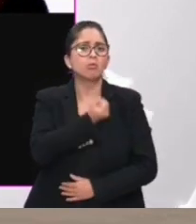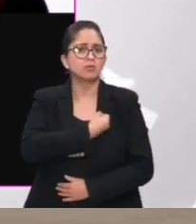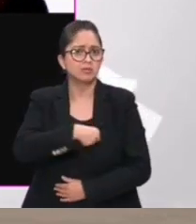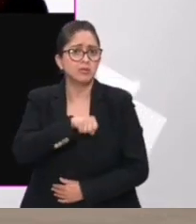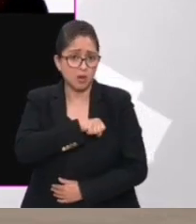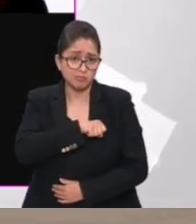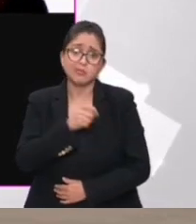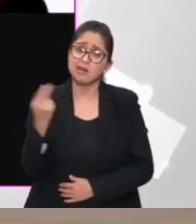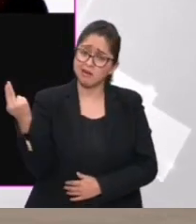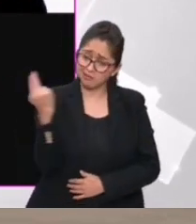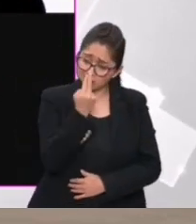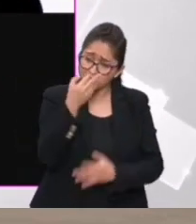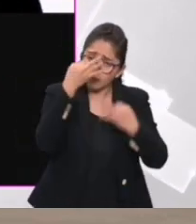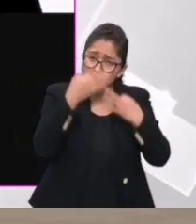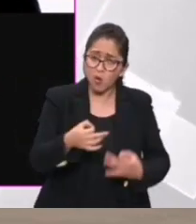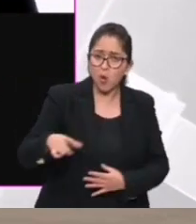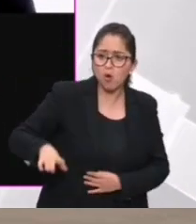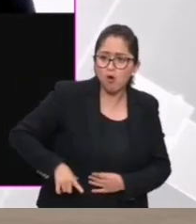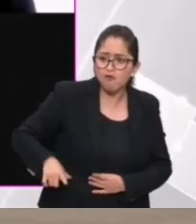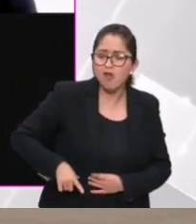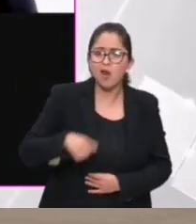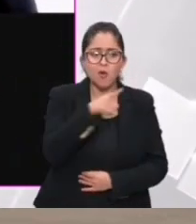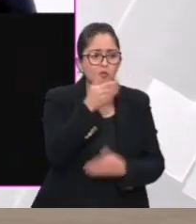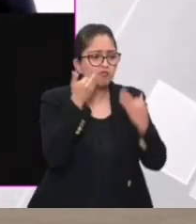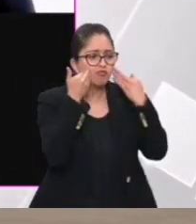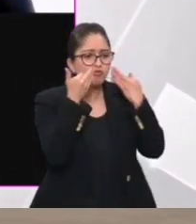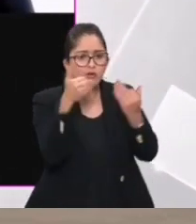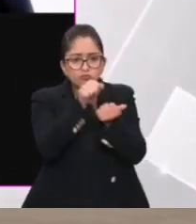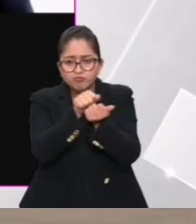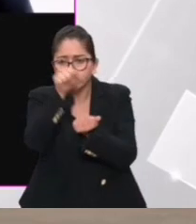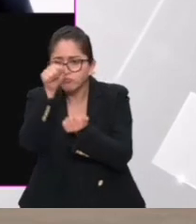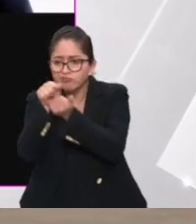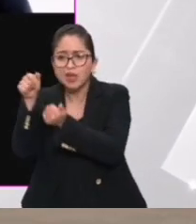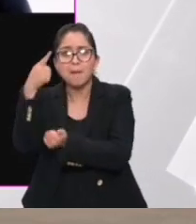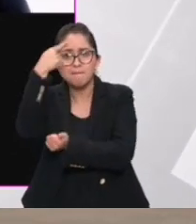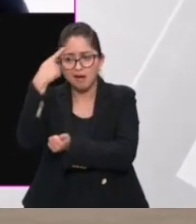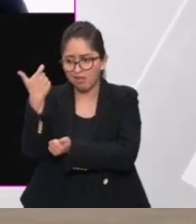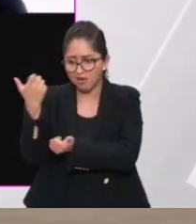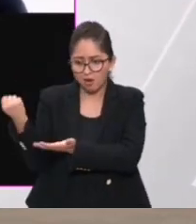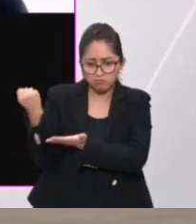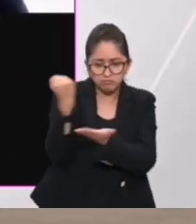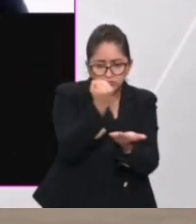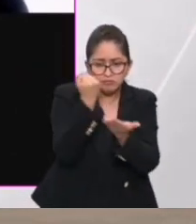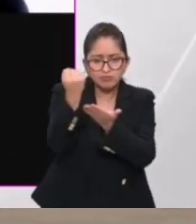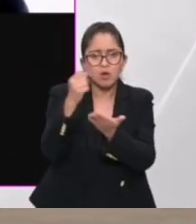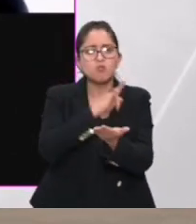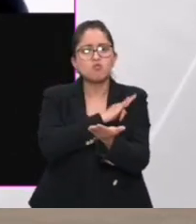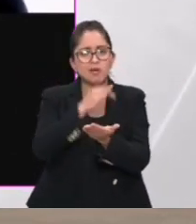necesitamos ser gobiernos transparentes para que se vea el presupuesto que tenemos